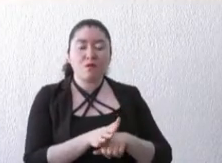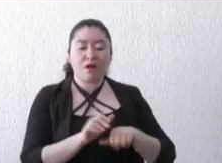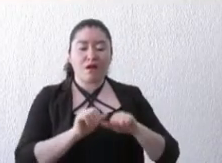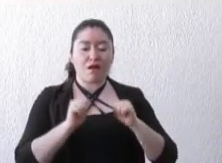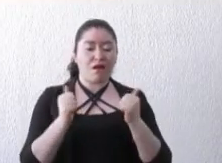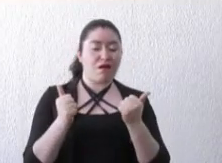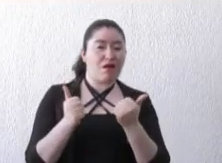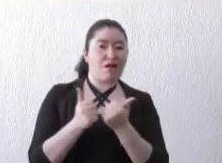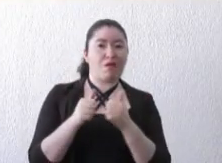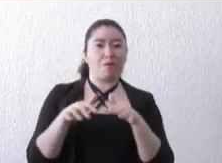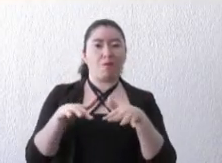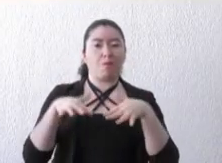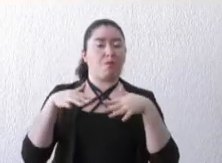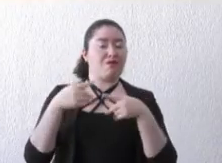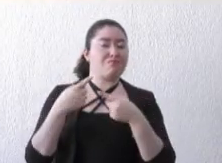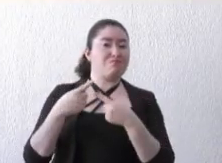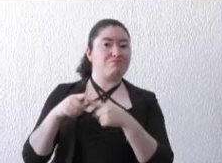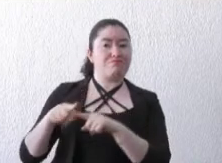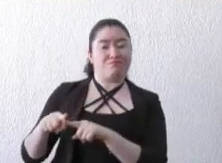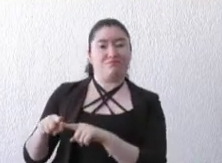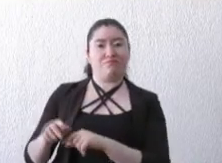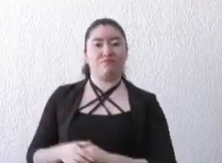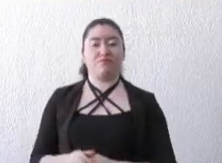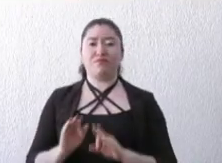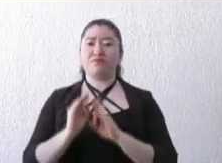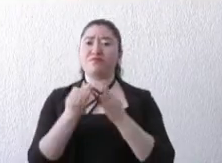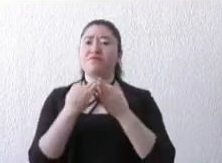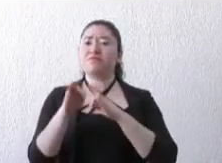todo tipo. Es un área de trabajo, pero